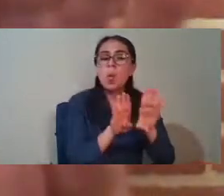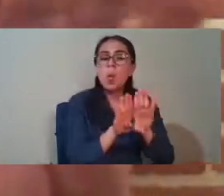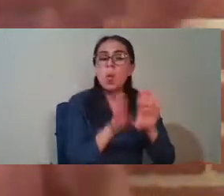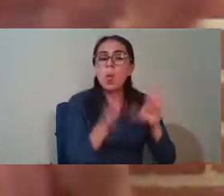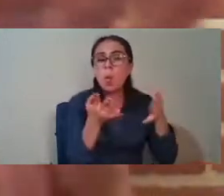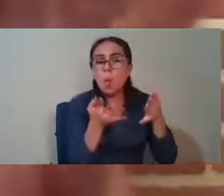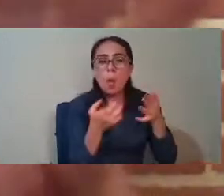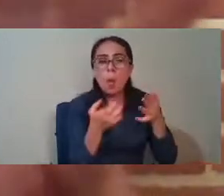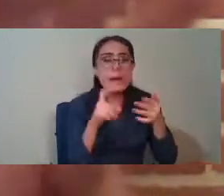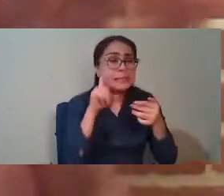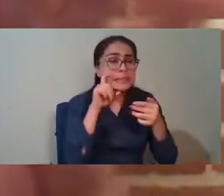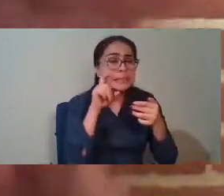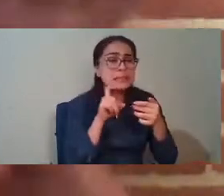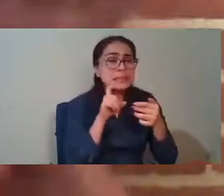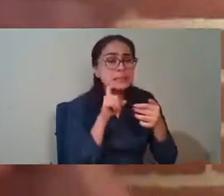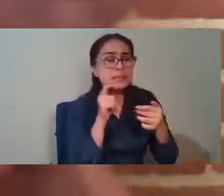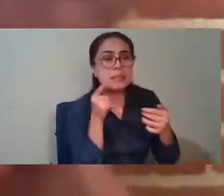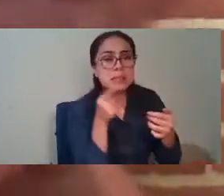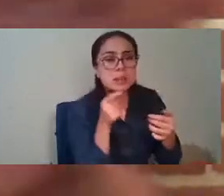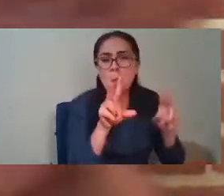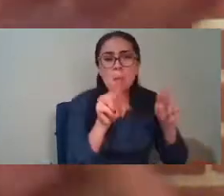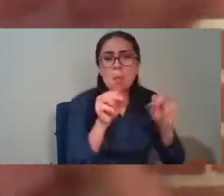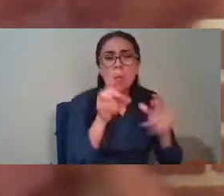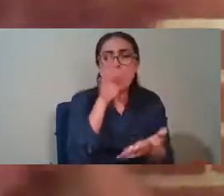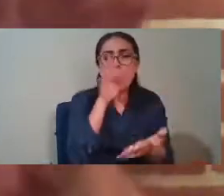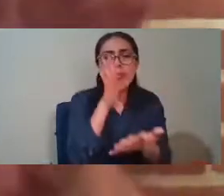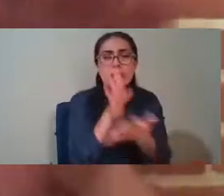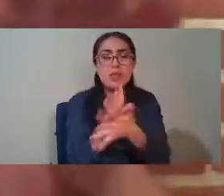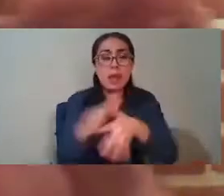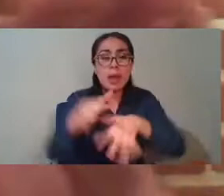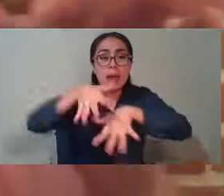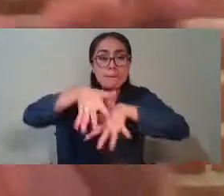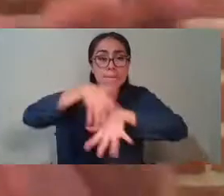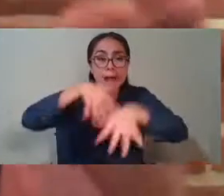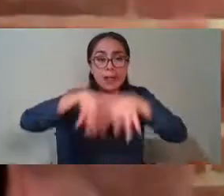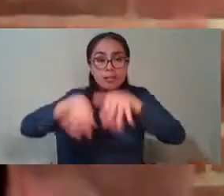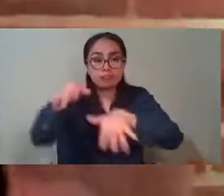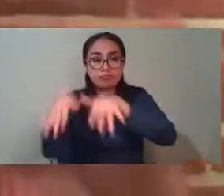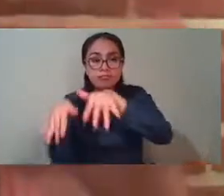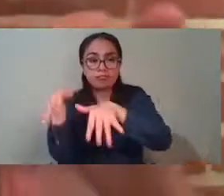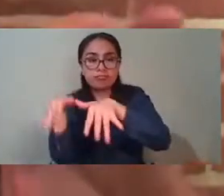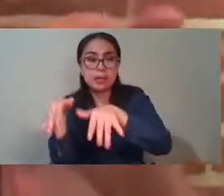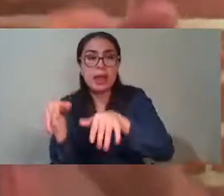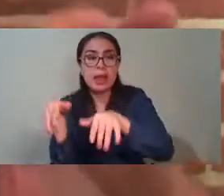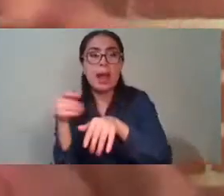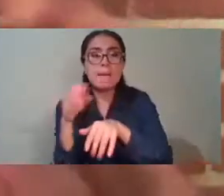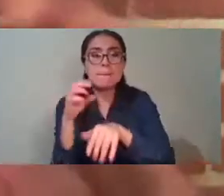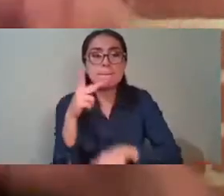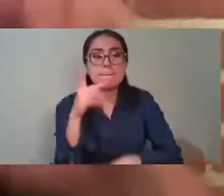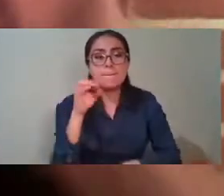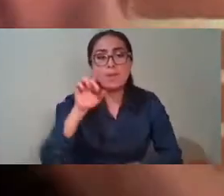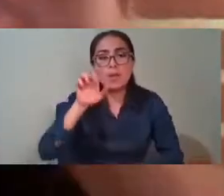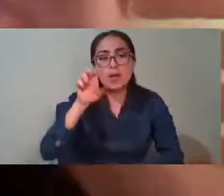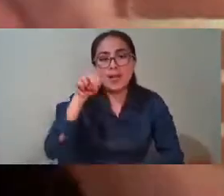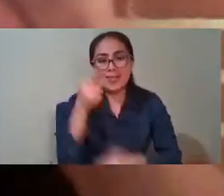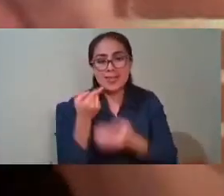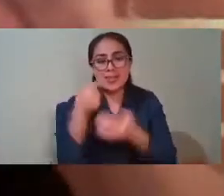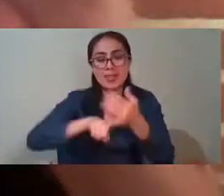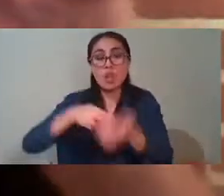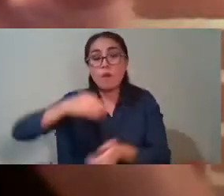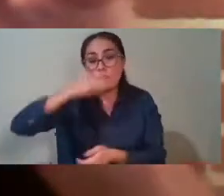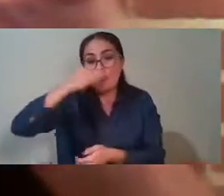es moja las patas en el polen que va a llevar a otra flor. La inteligencia